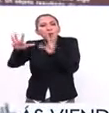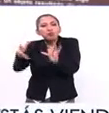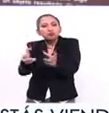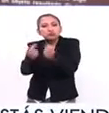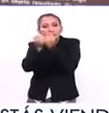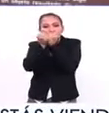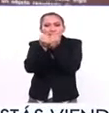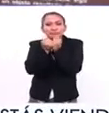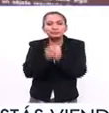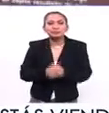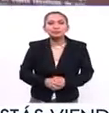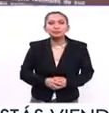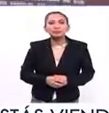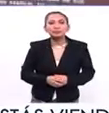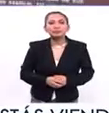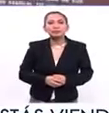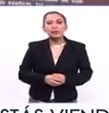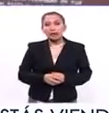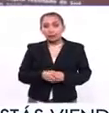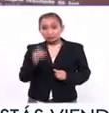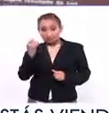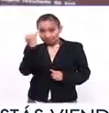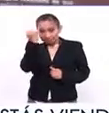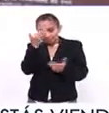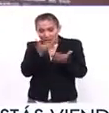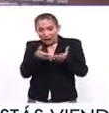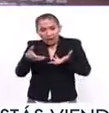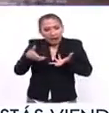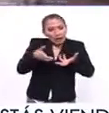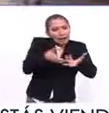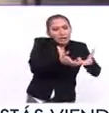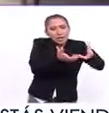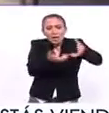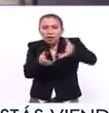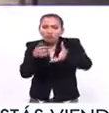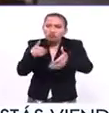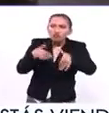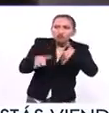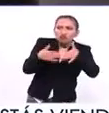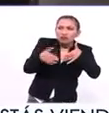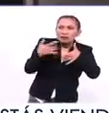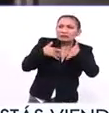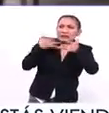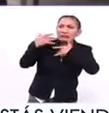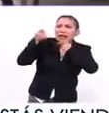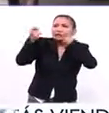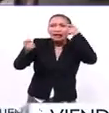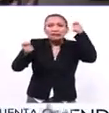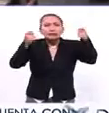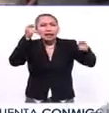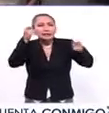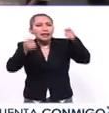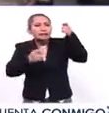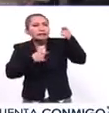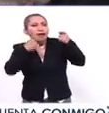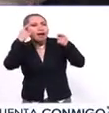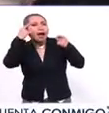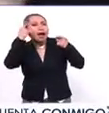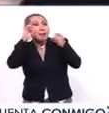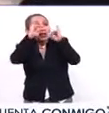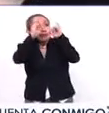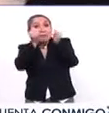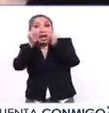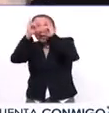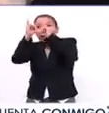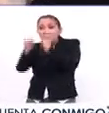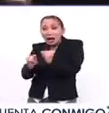rescate. La sugerencia de los caminos por donde uno anda, la interpretación, porque las imágenes